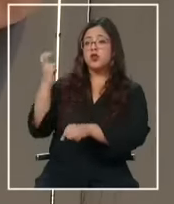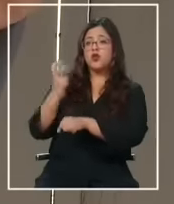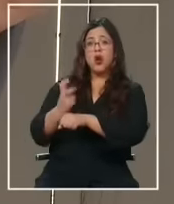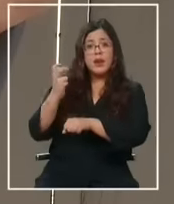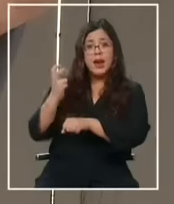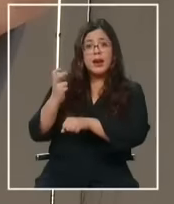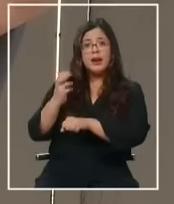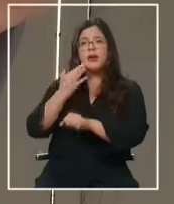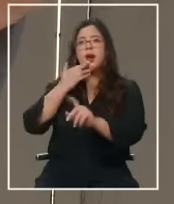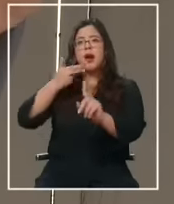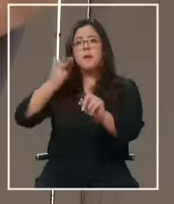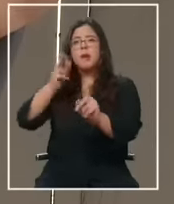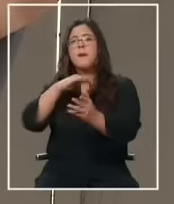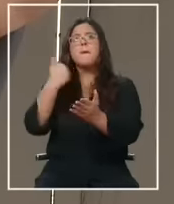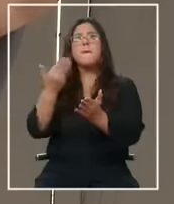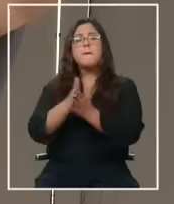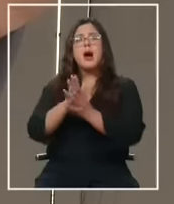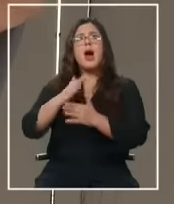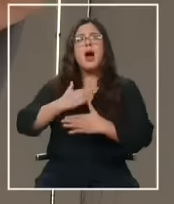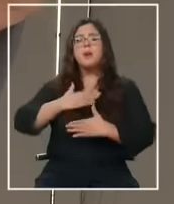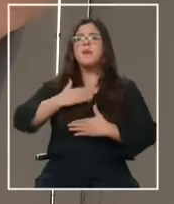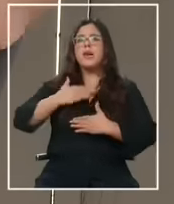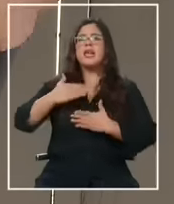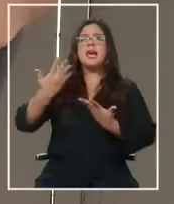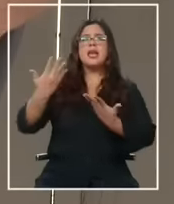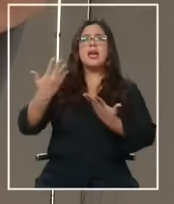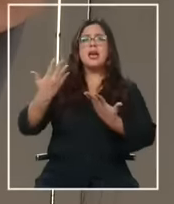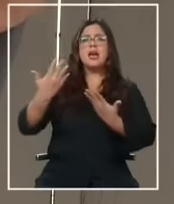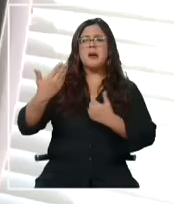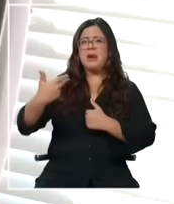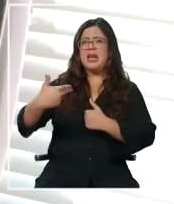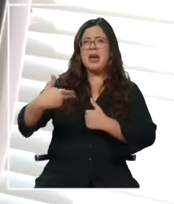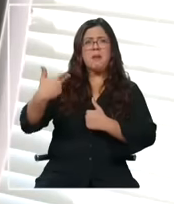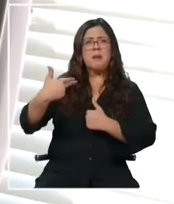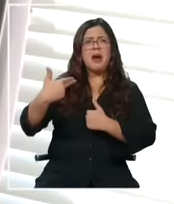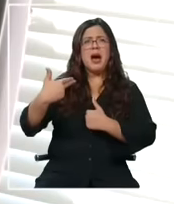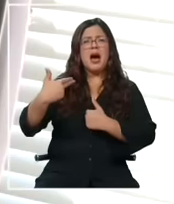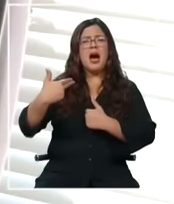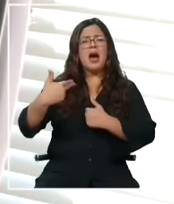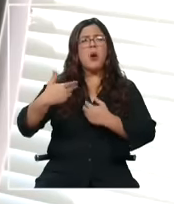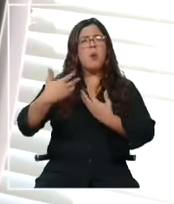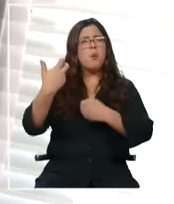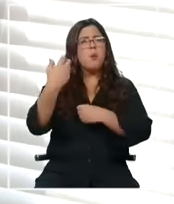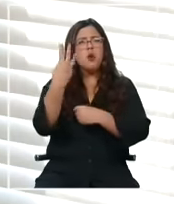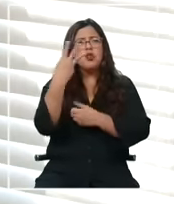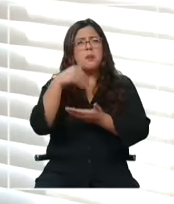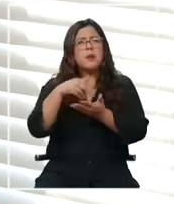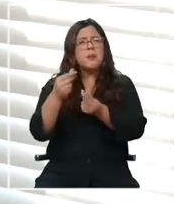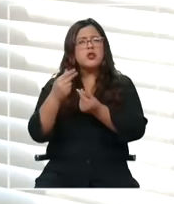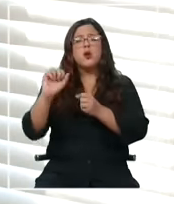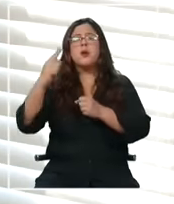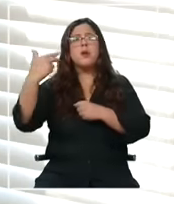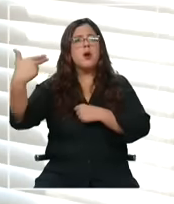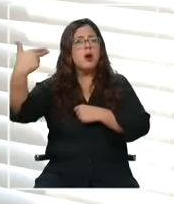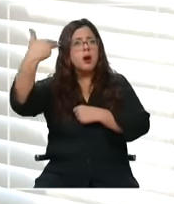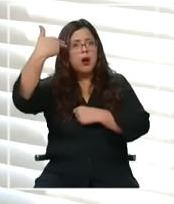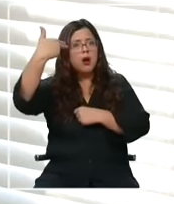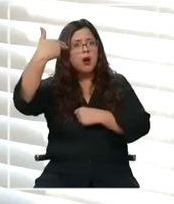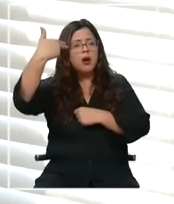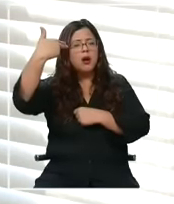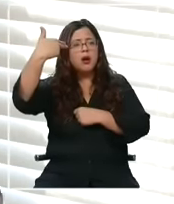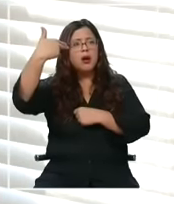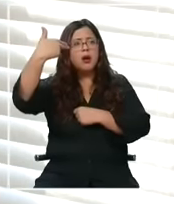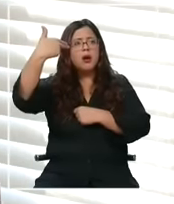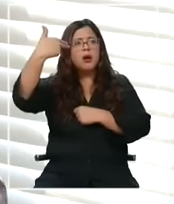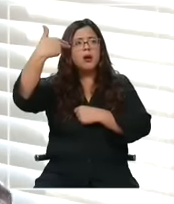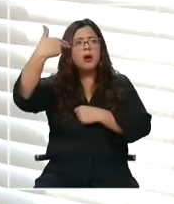solamente matan, porque a mí me querían matar por 3.000 pesos. Me apuntó con la pistola primero, me mantuvo siempre con